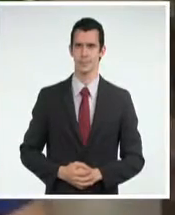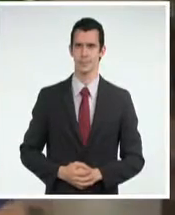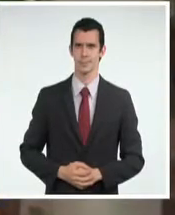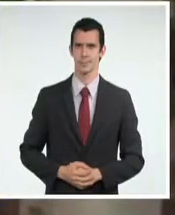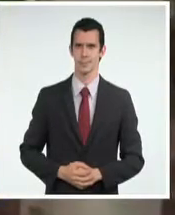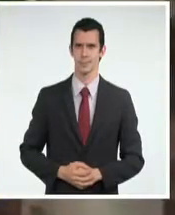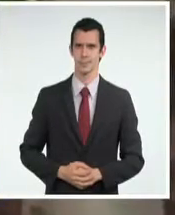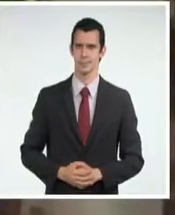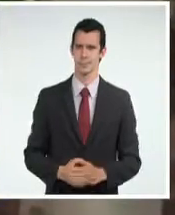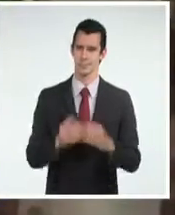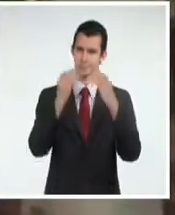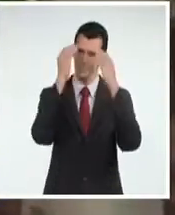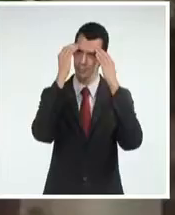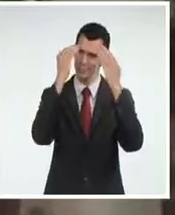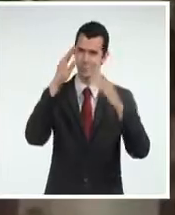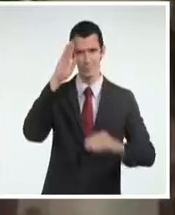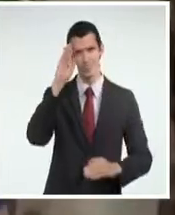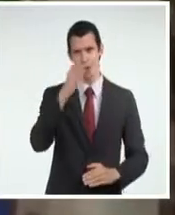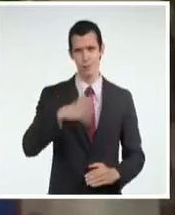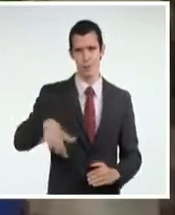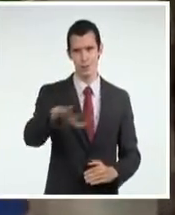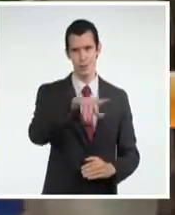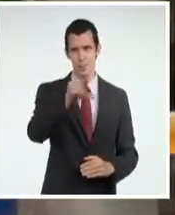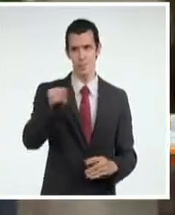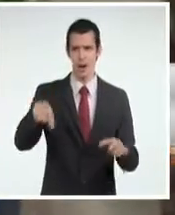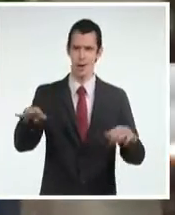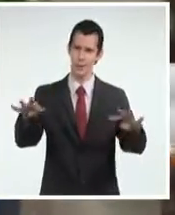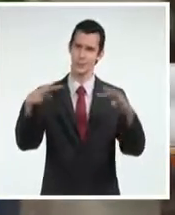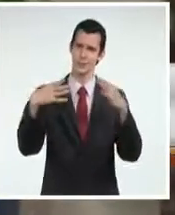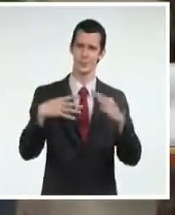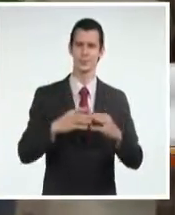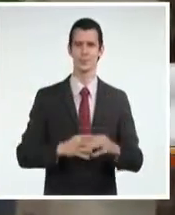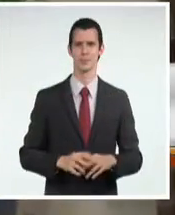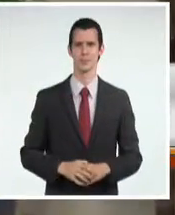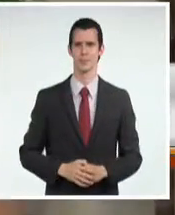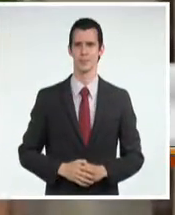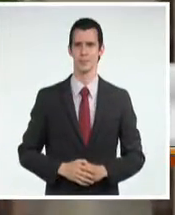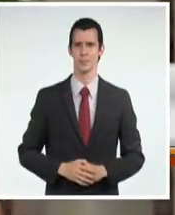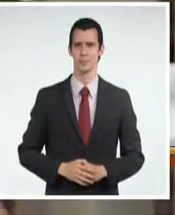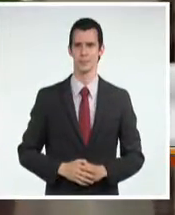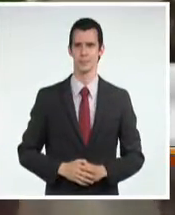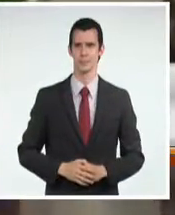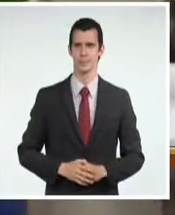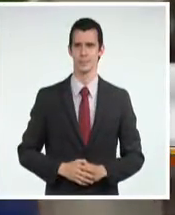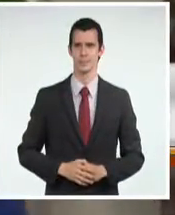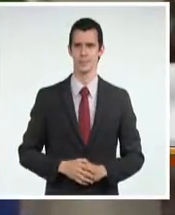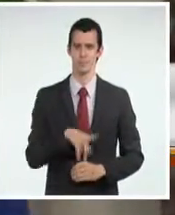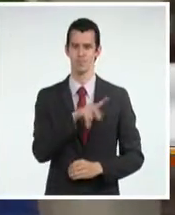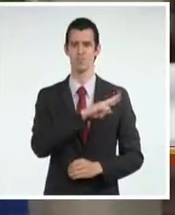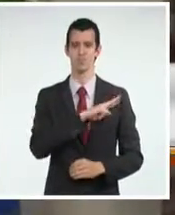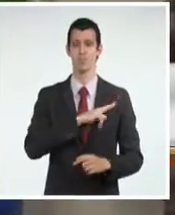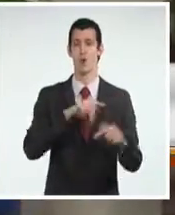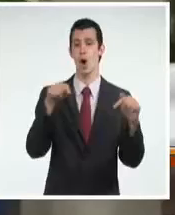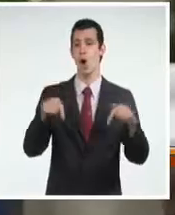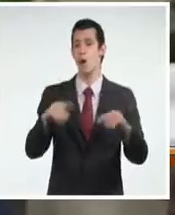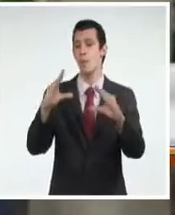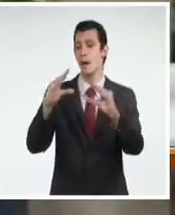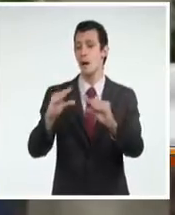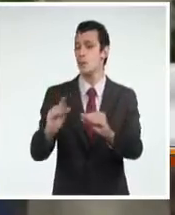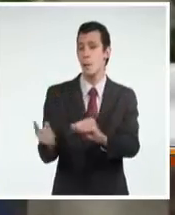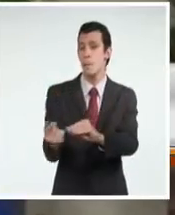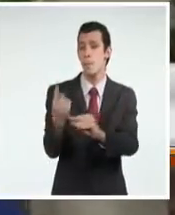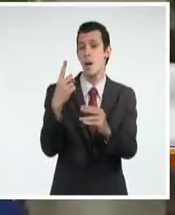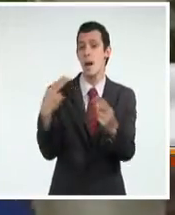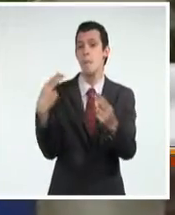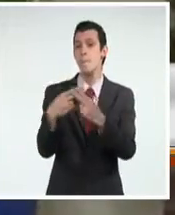Muchísimas gracias, Glenda. Un saludo para ti y para todos los que están con el noticiero del mediodía. Como bien tú decías, esta noche tendremos el debut de Mijaíl